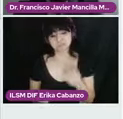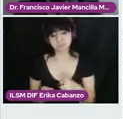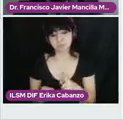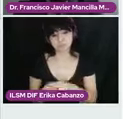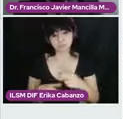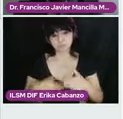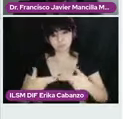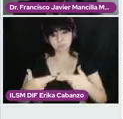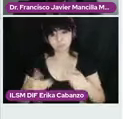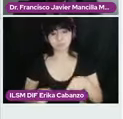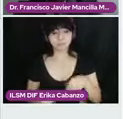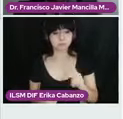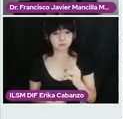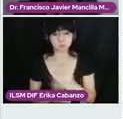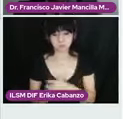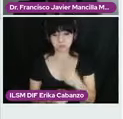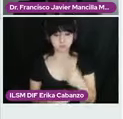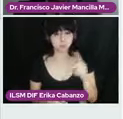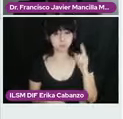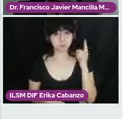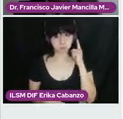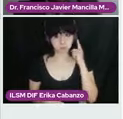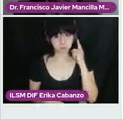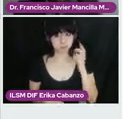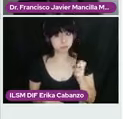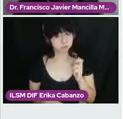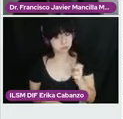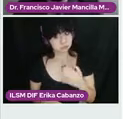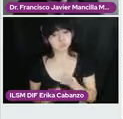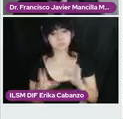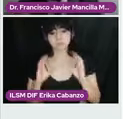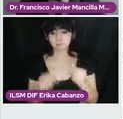¿sí? Que esté acompañado de vértigo, ¿sí?